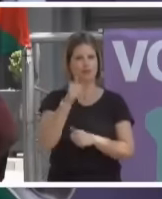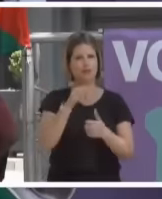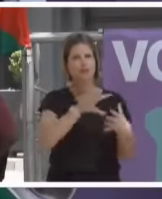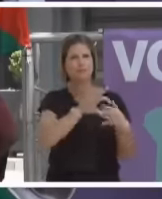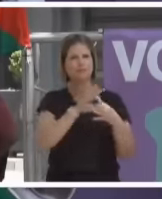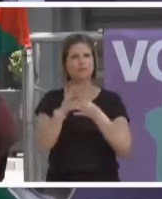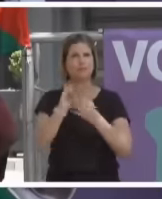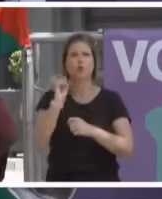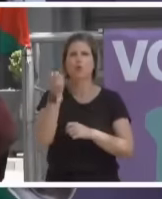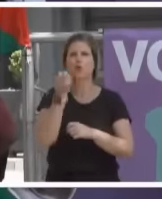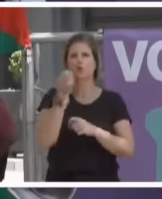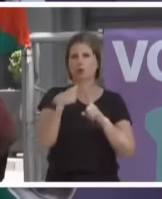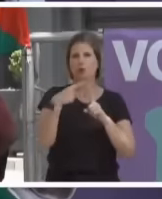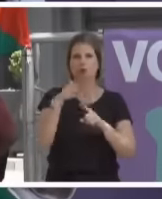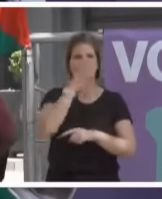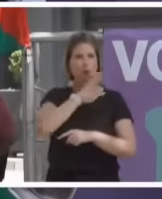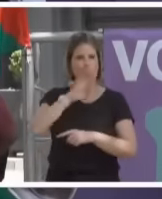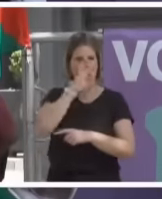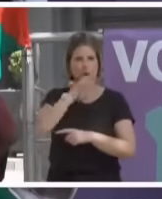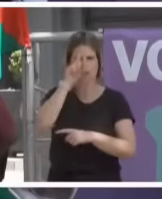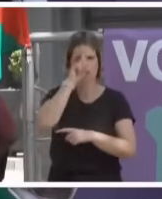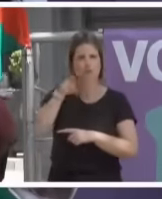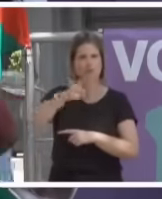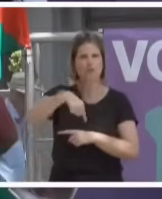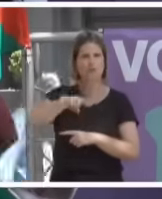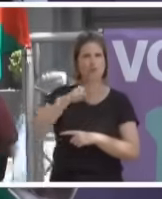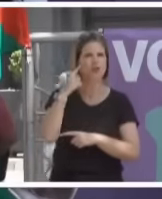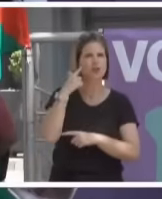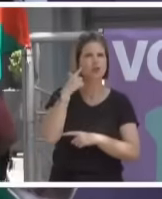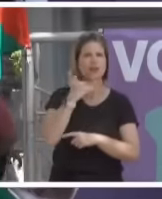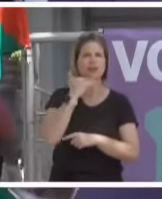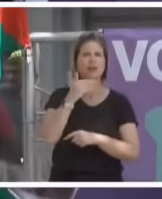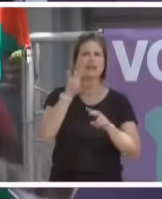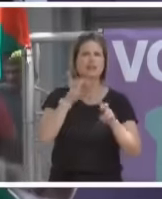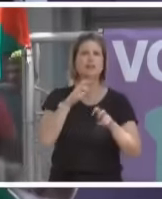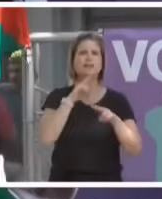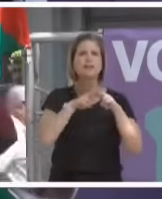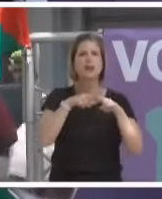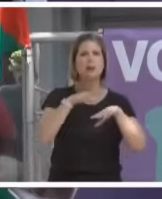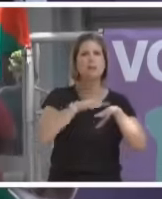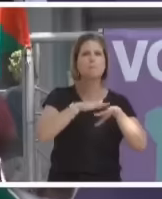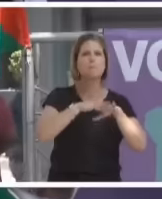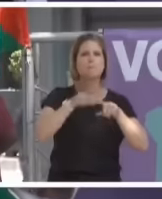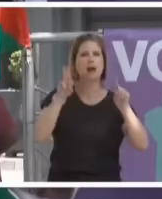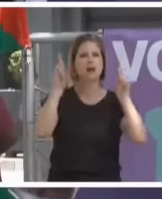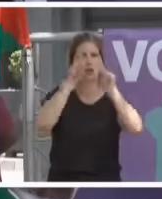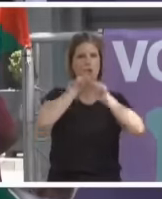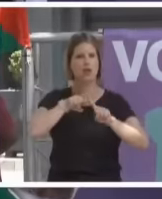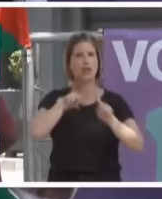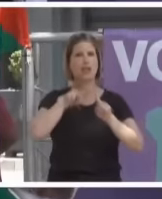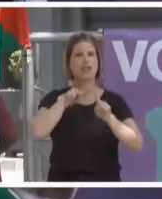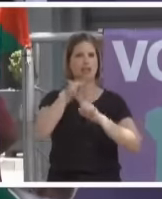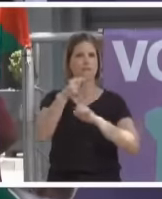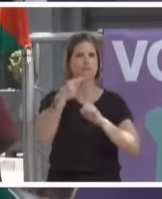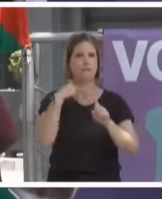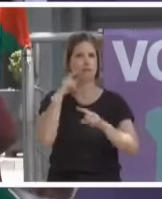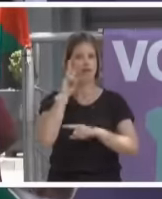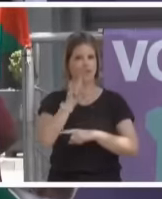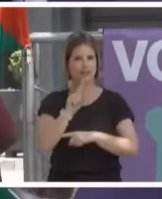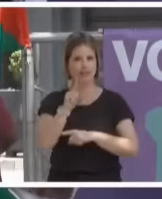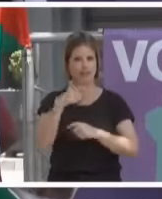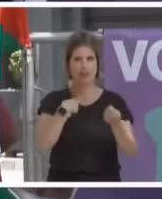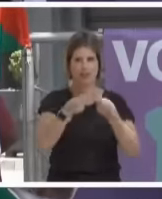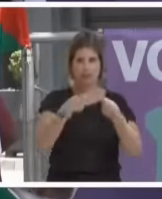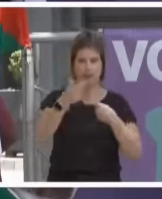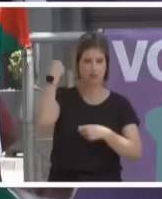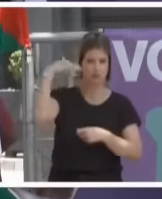otra cosa muy curiosa, que es que no sé si alguna vez han oído ustedes hablar de la mano invisible del mercado, ¿no? Saben ustedes que el